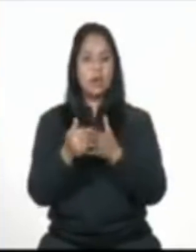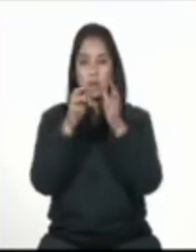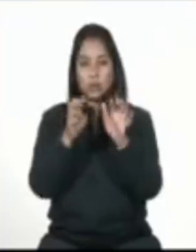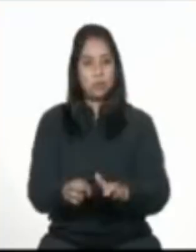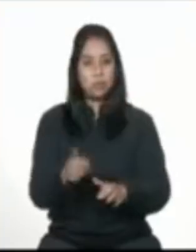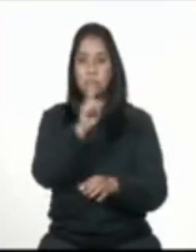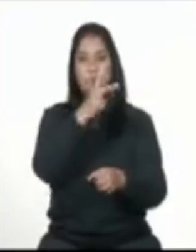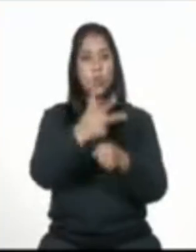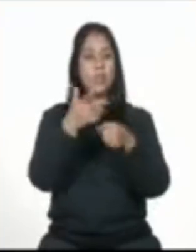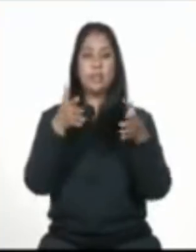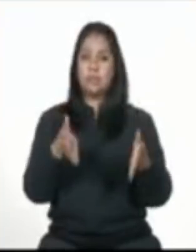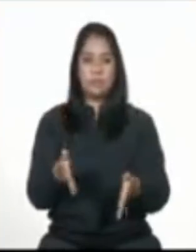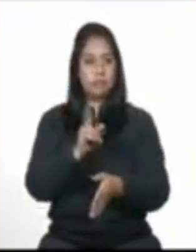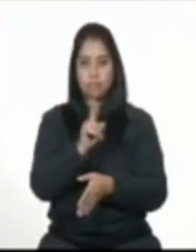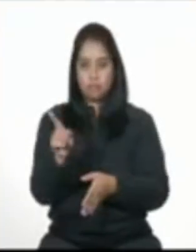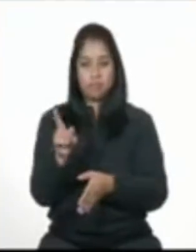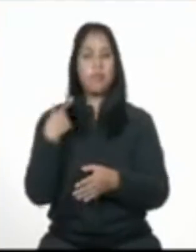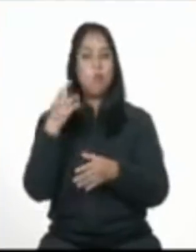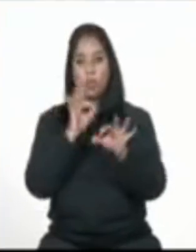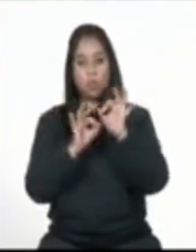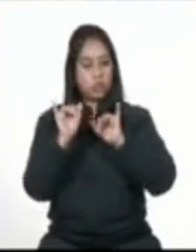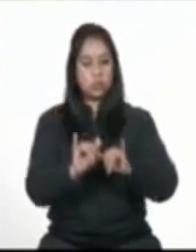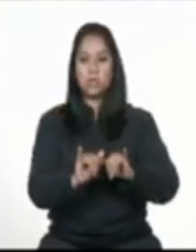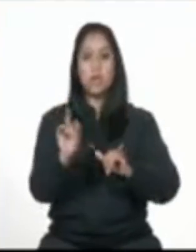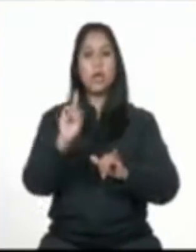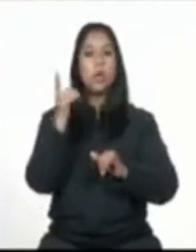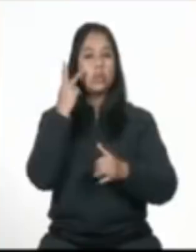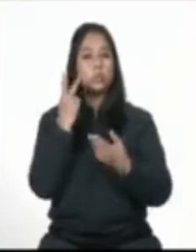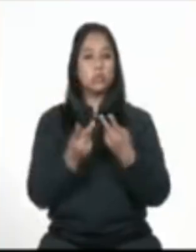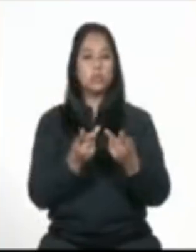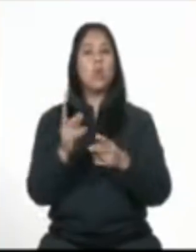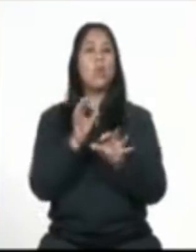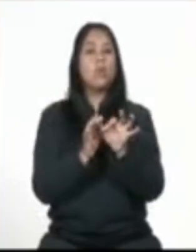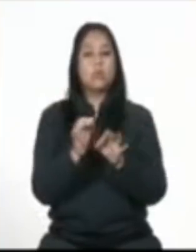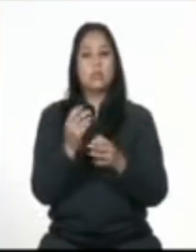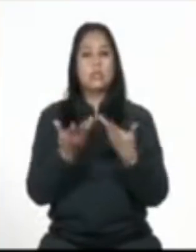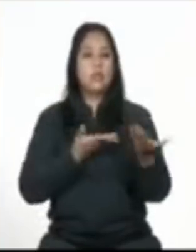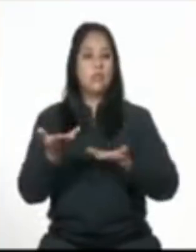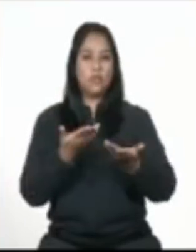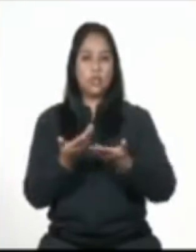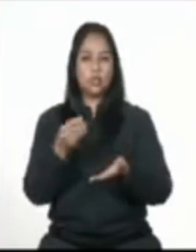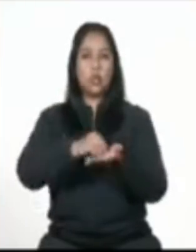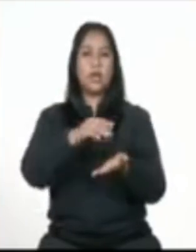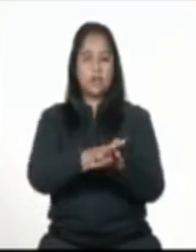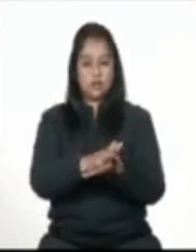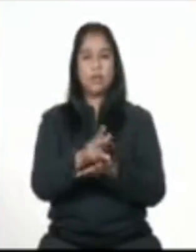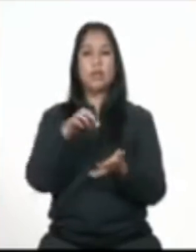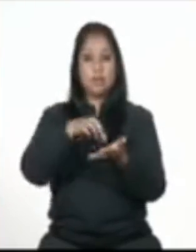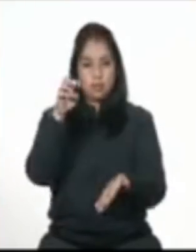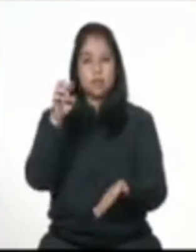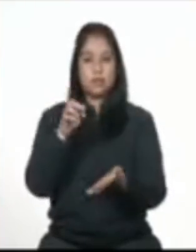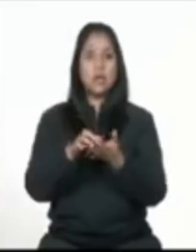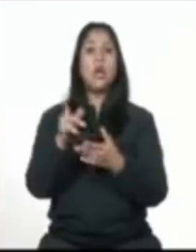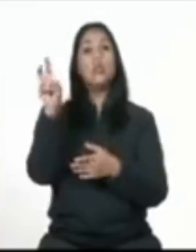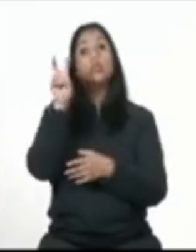sea guatemalteco, residente permanente o que tenga servicio diplomático acreditado en el país. Los turistas